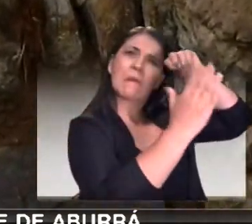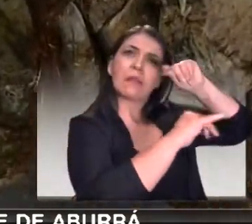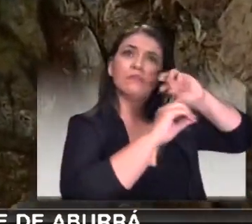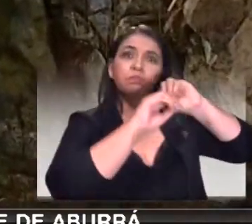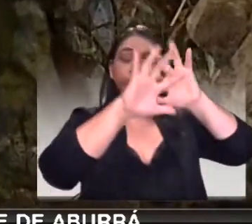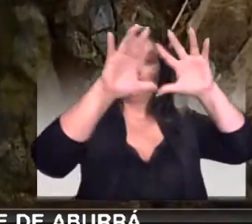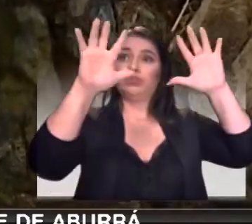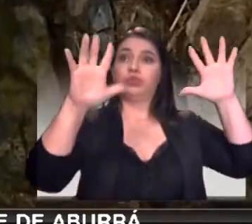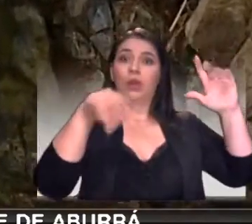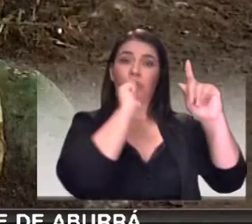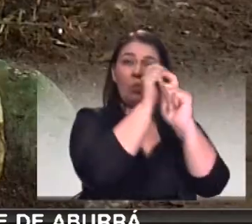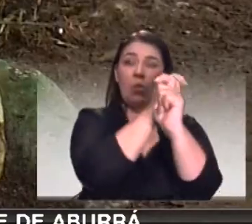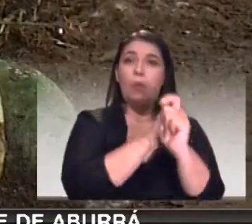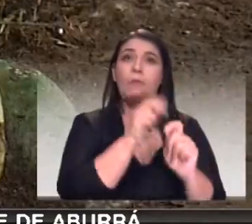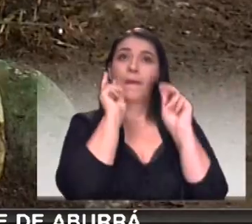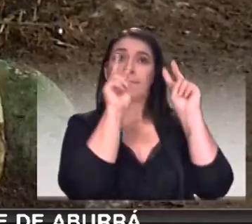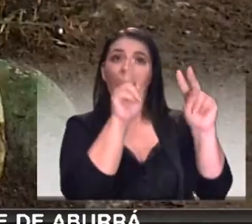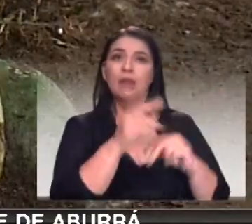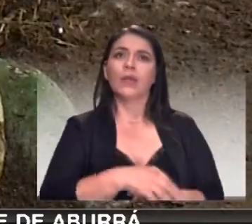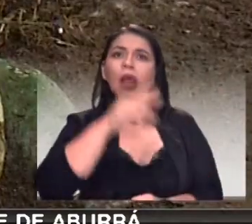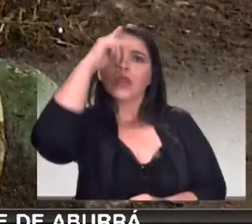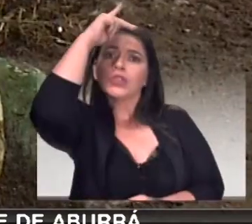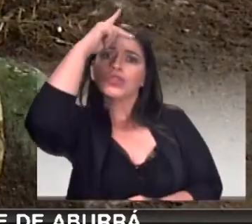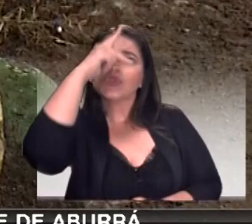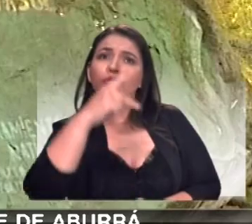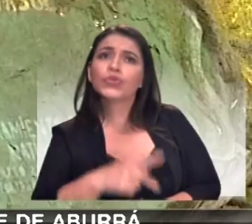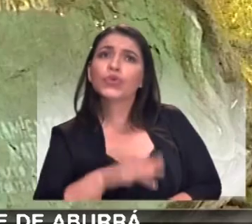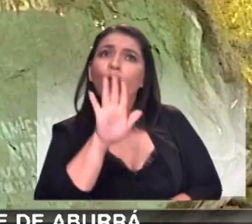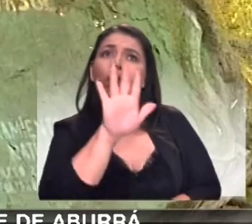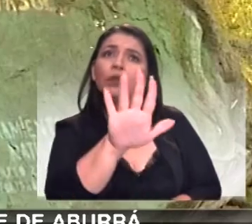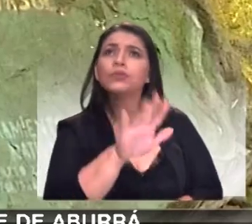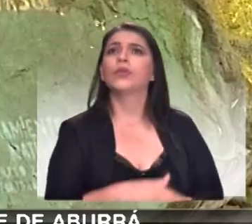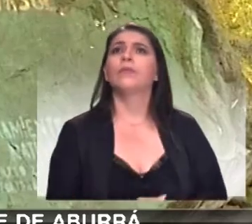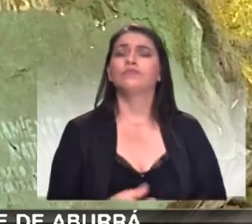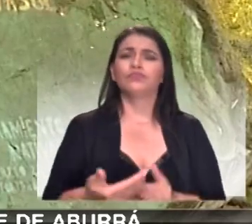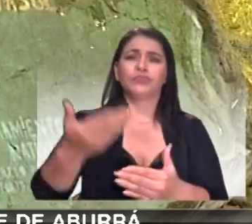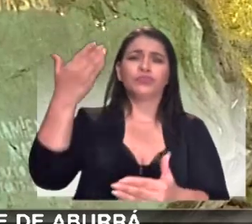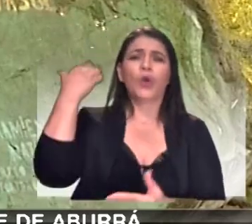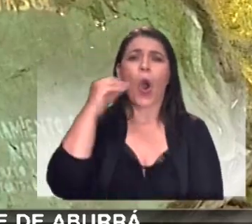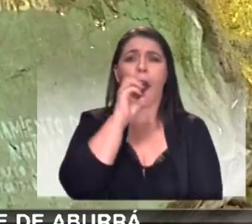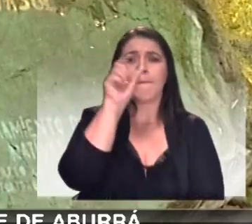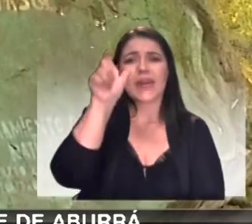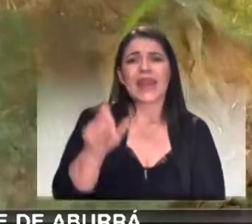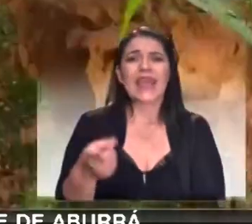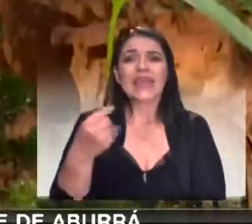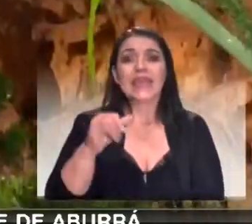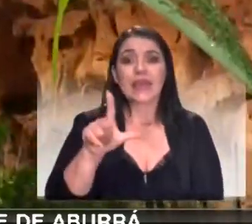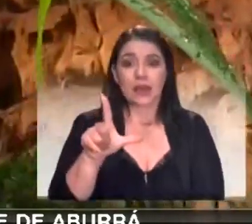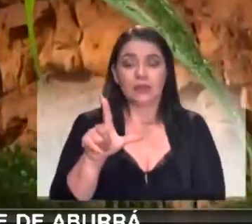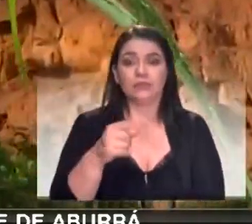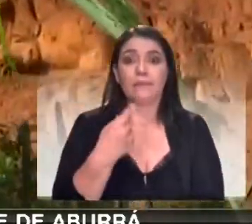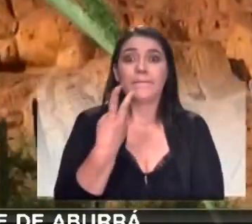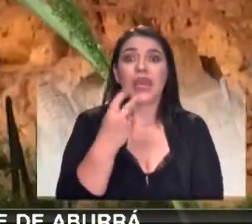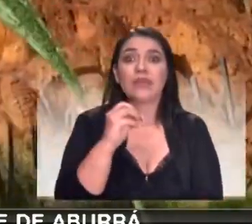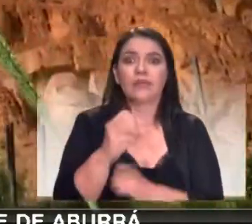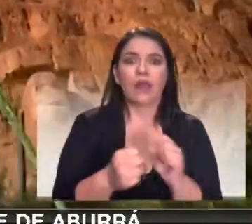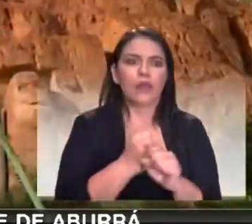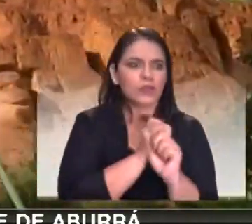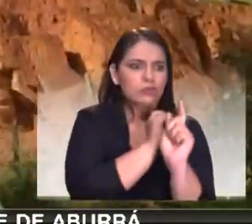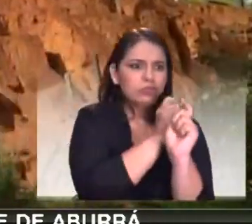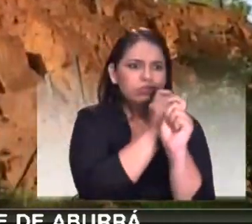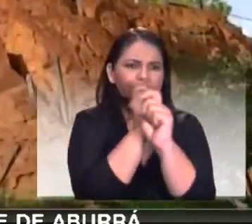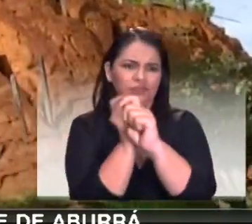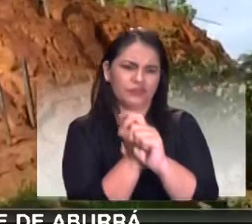esculturas buscando su historia y supieron que hace más de 20 años humberto gil blas forjó y es a él a quien quieren homenajear